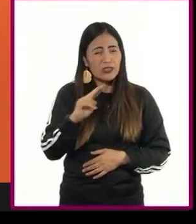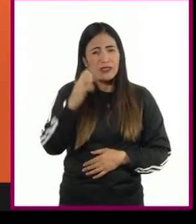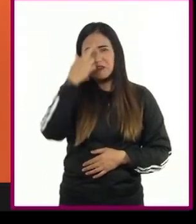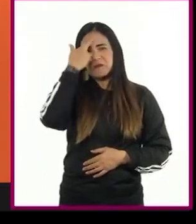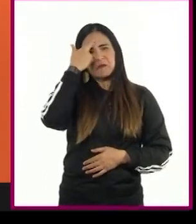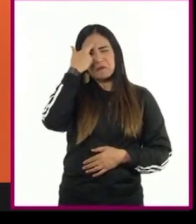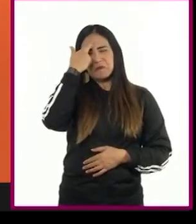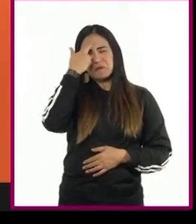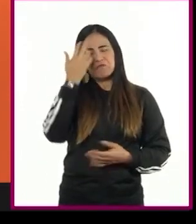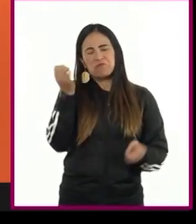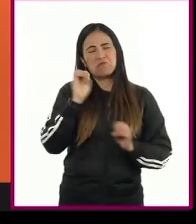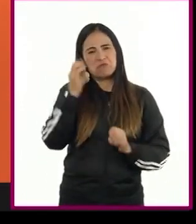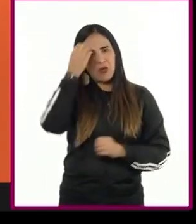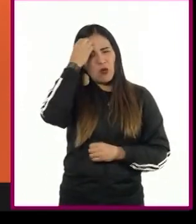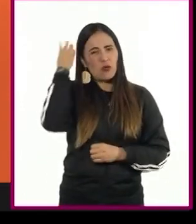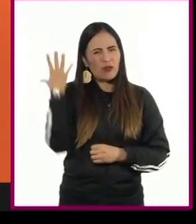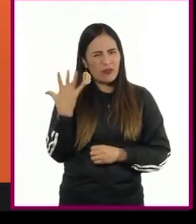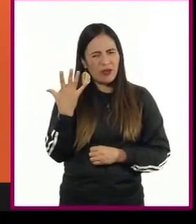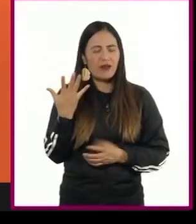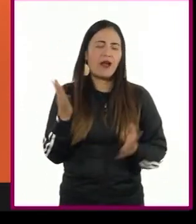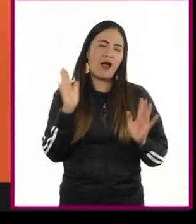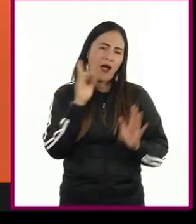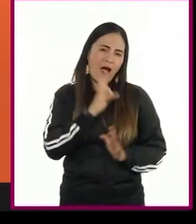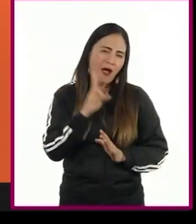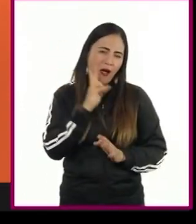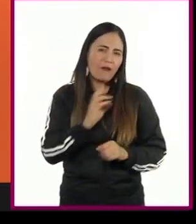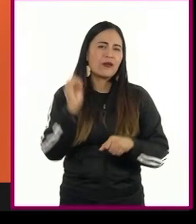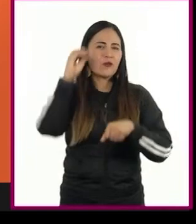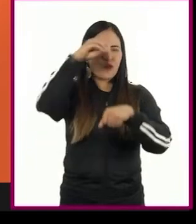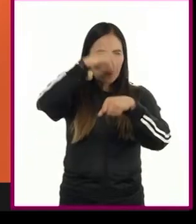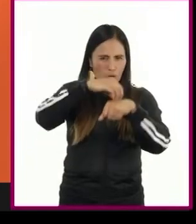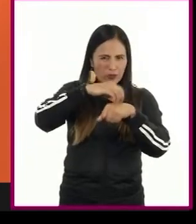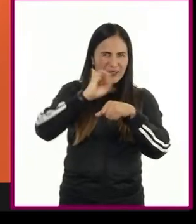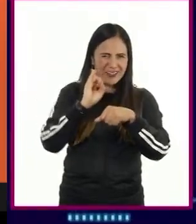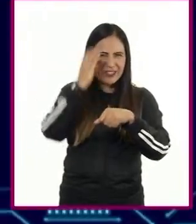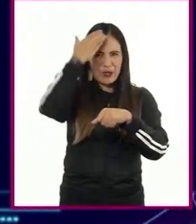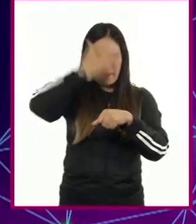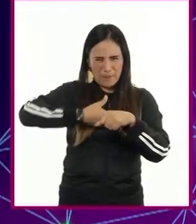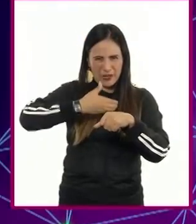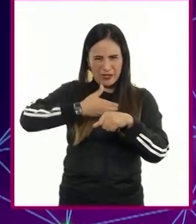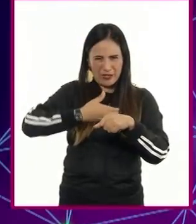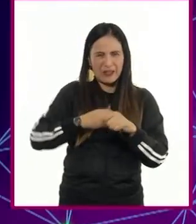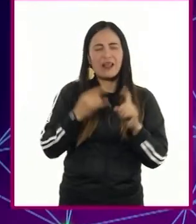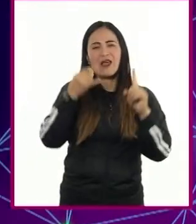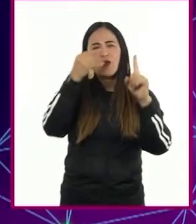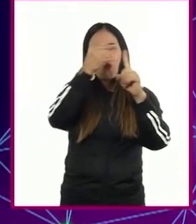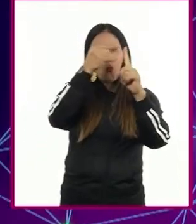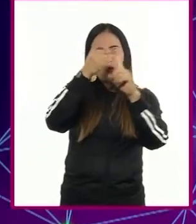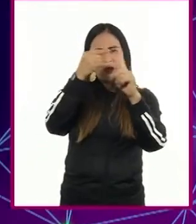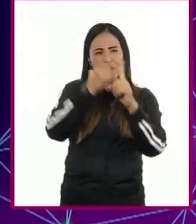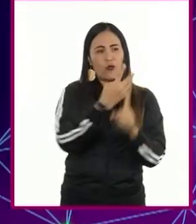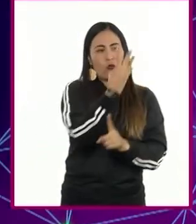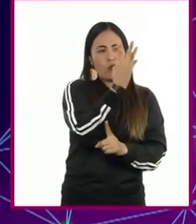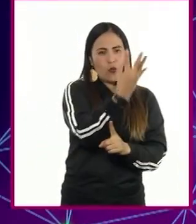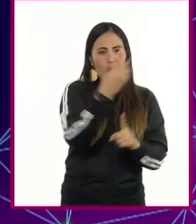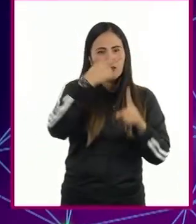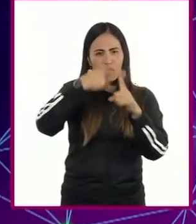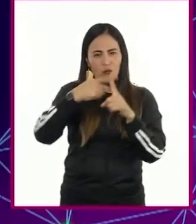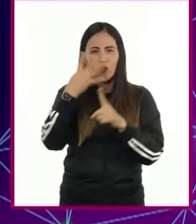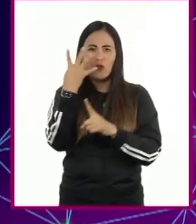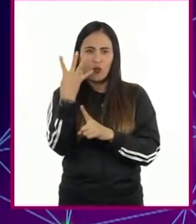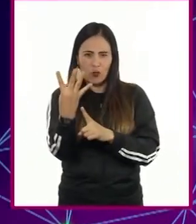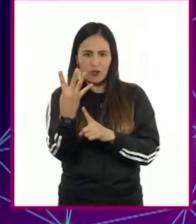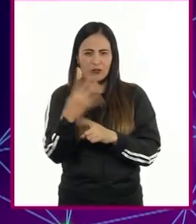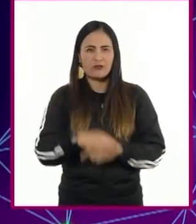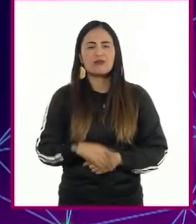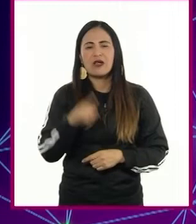aprovechando su aportación, vamos a mostrar la imagen de un ejemplo del cuadro mágico de 4×4 que